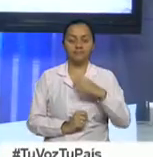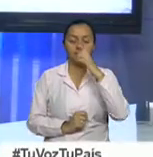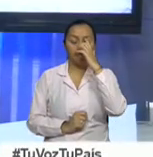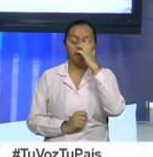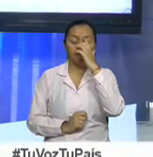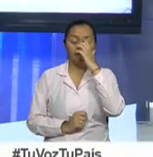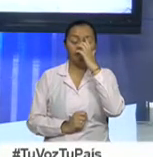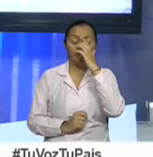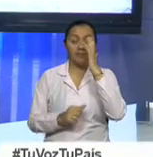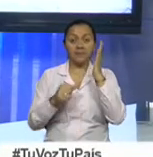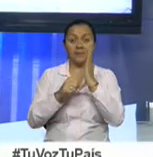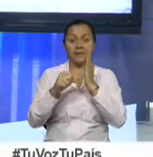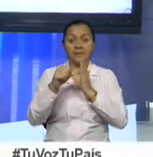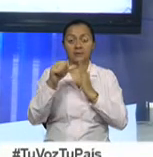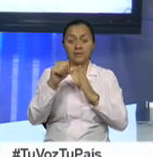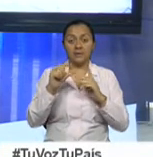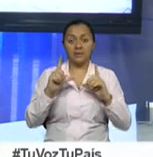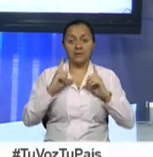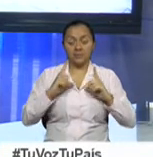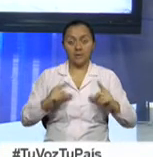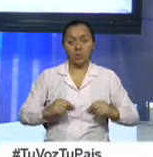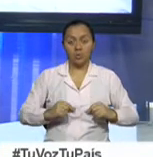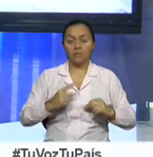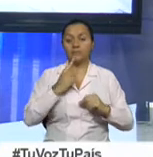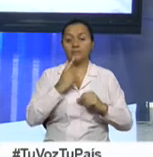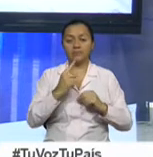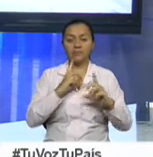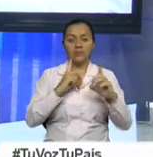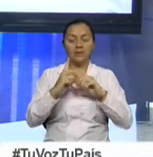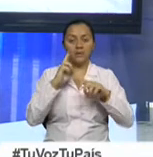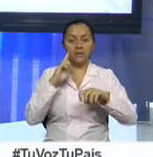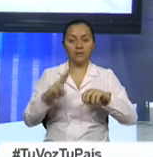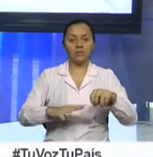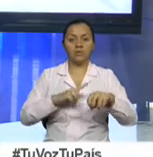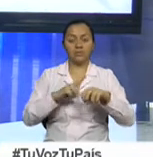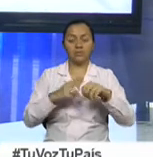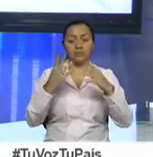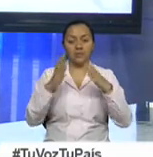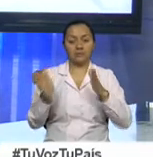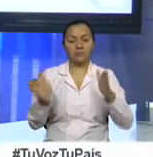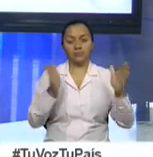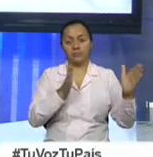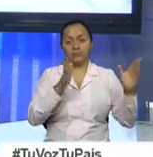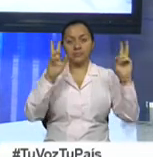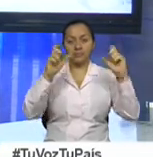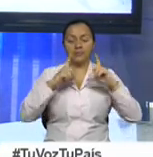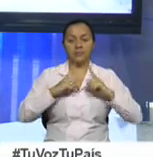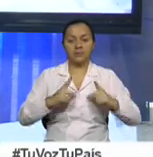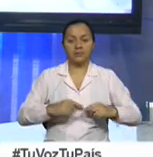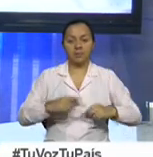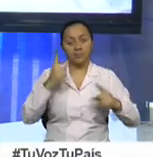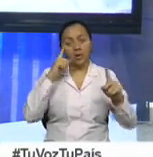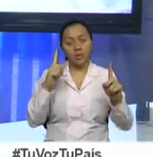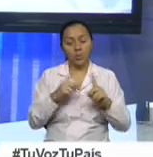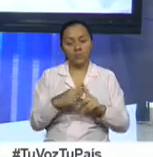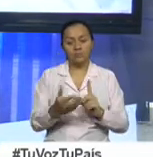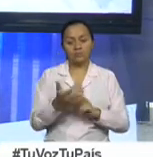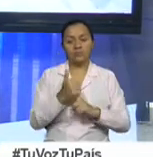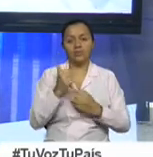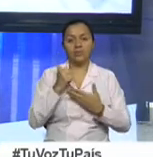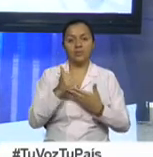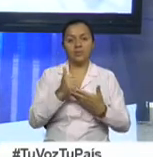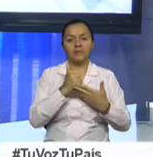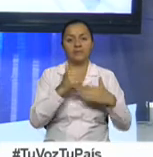La ministra Verónica Espinosa señaló que el diálogo nacional con respecto a la salud logró varios acuerdos para el beneficio de las